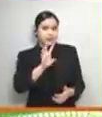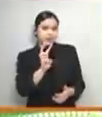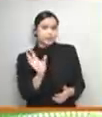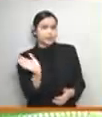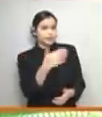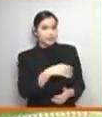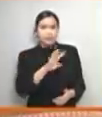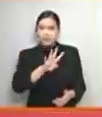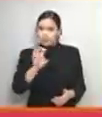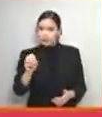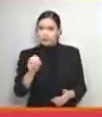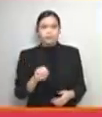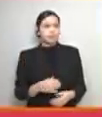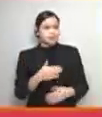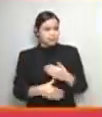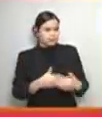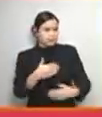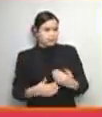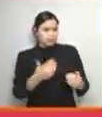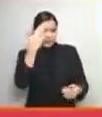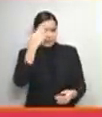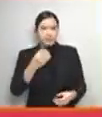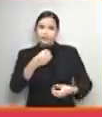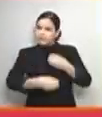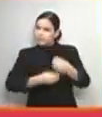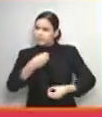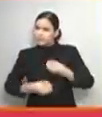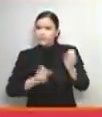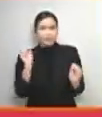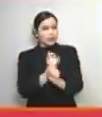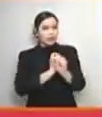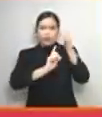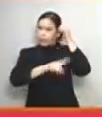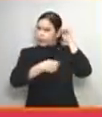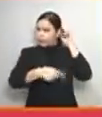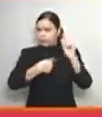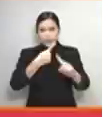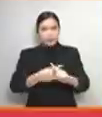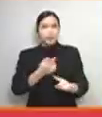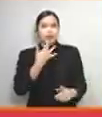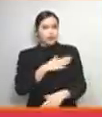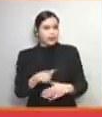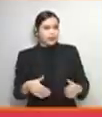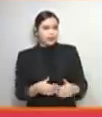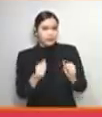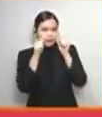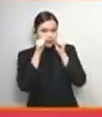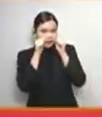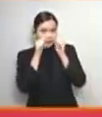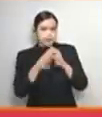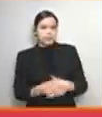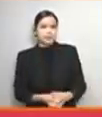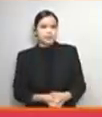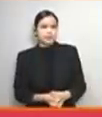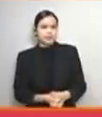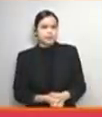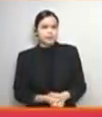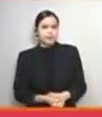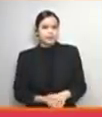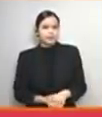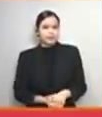y 40. A continuación conoceremos la esfera ganadora para Multi-X suerte y esta es, atentos,